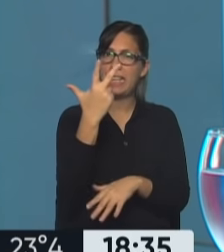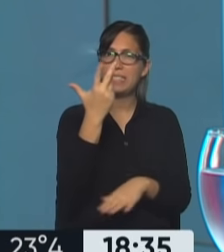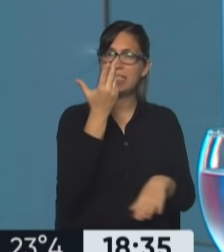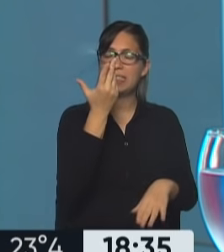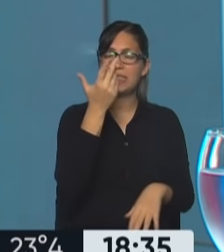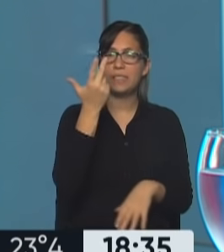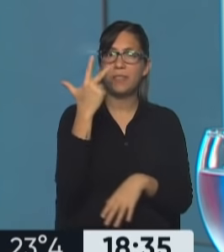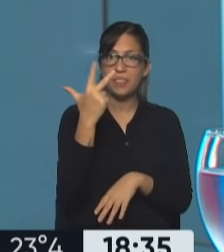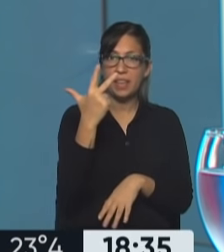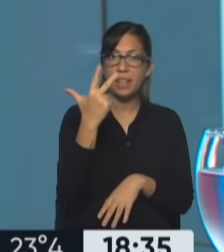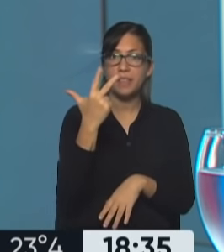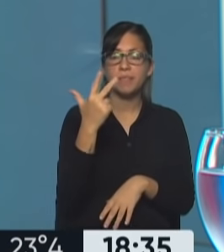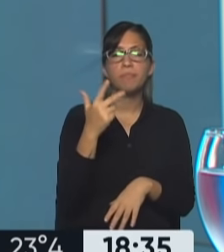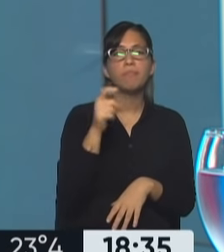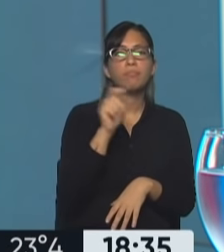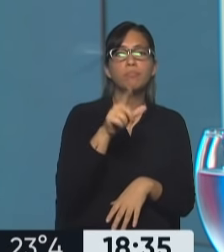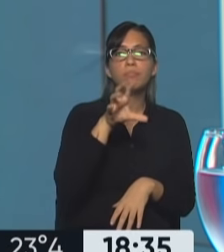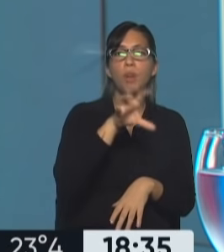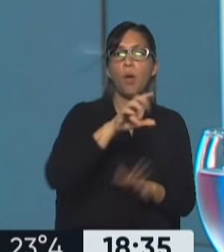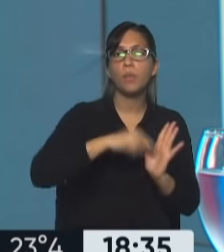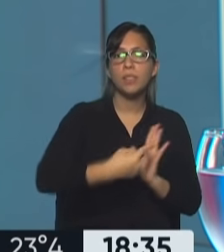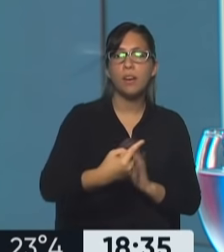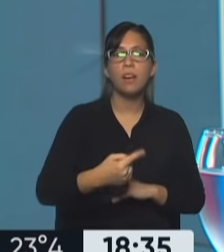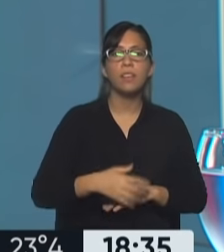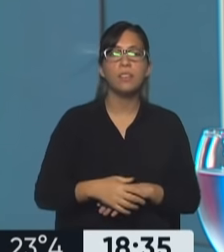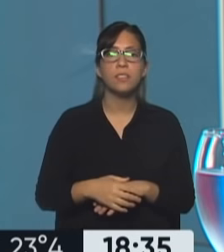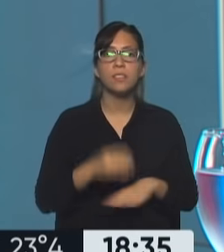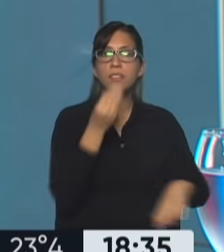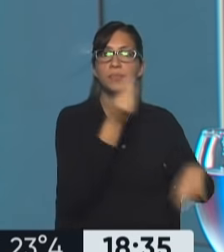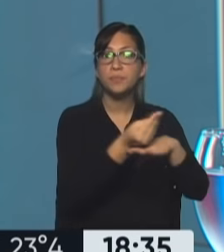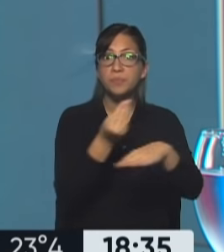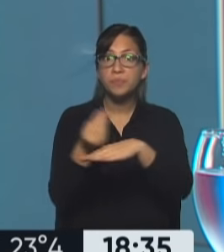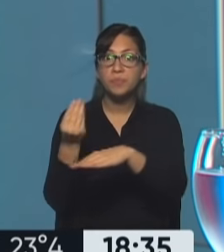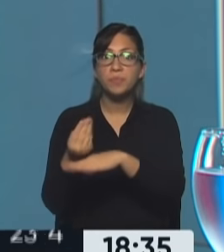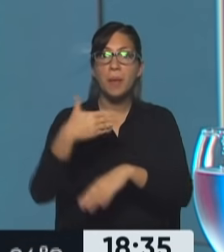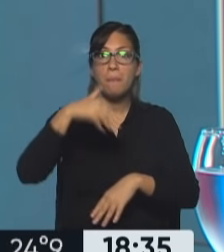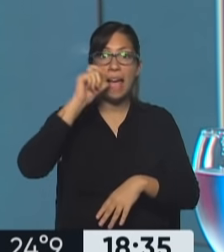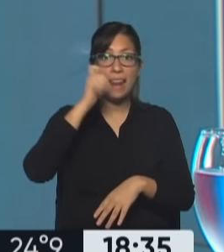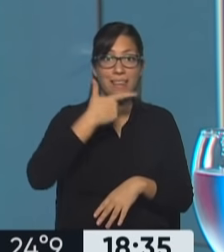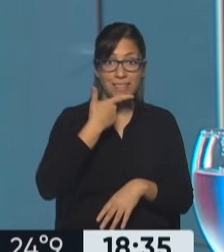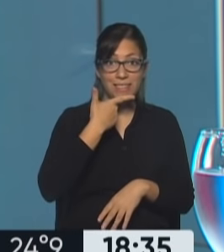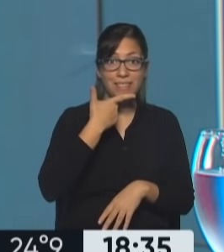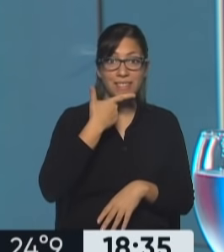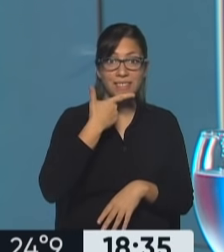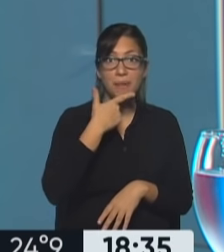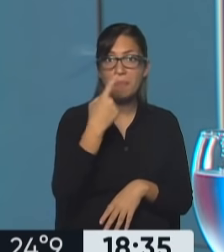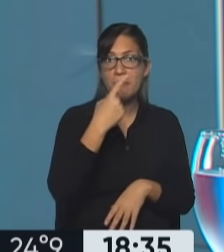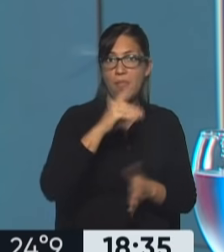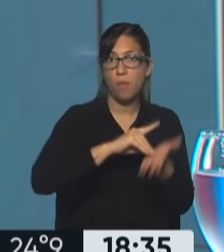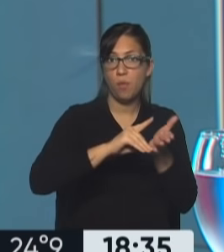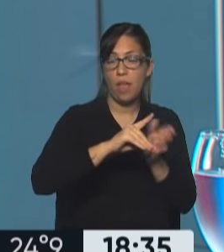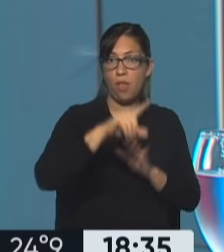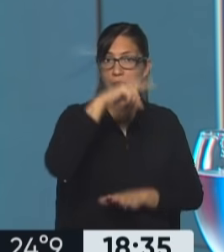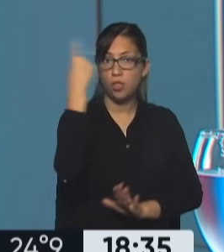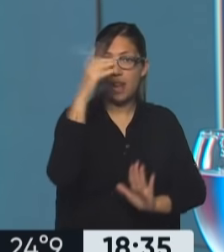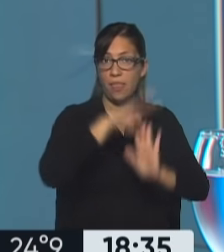en la provincia de Buenos Aires, o al menos de los más conocidos. Claro. Tanto Facundo Manes, primer candidato a diputado nacional de la lista que